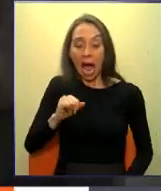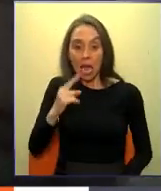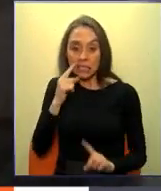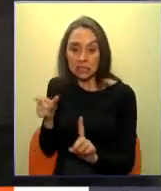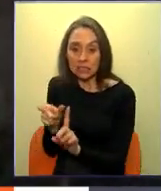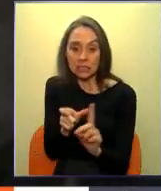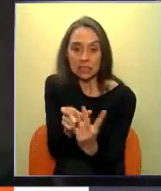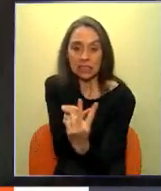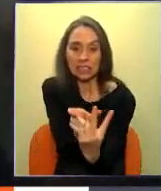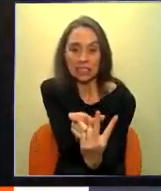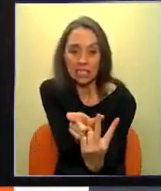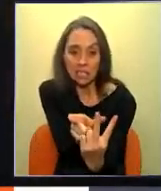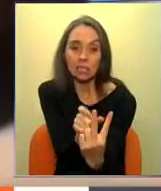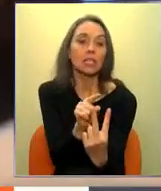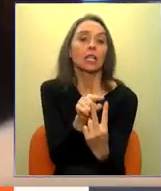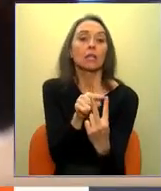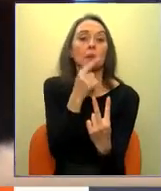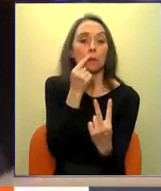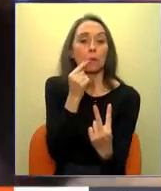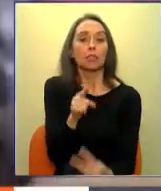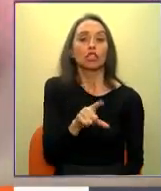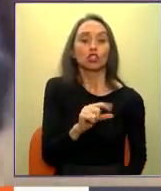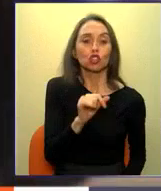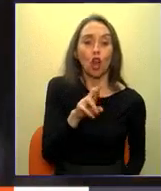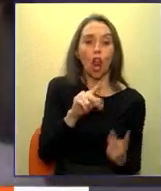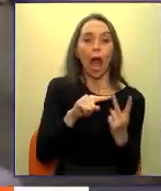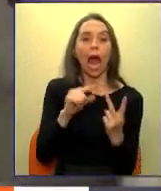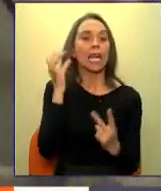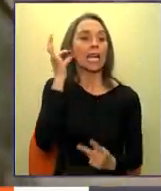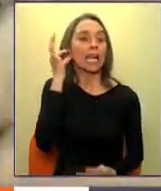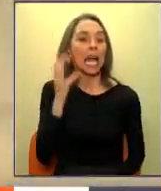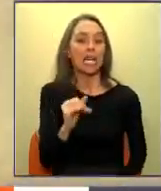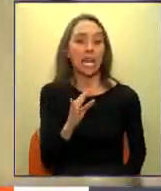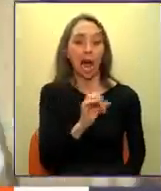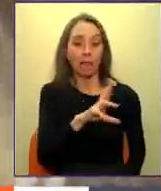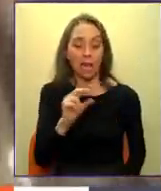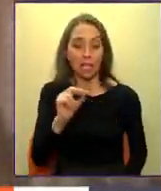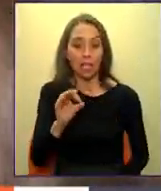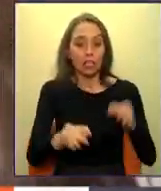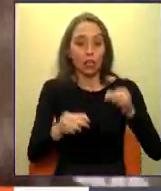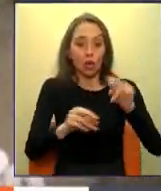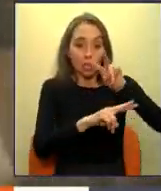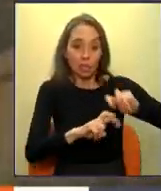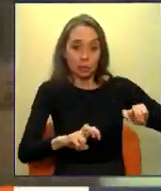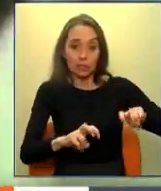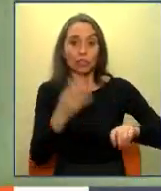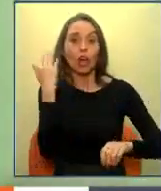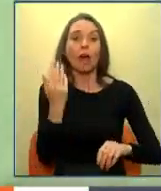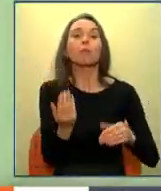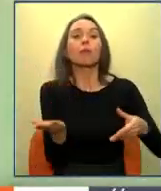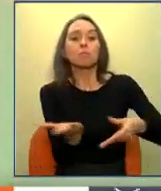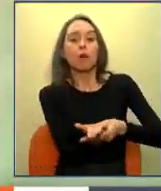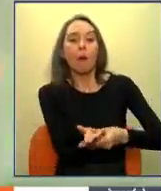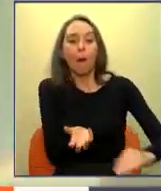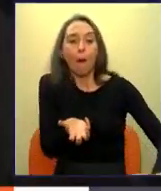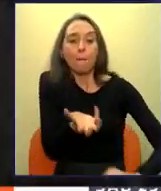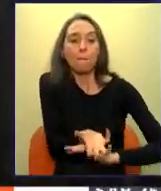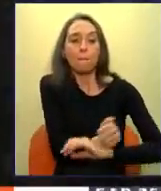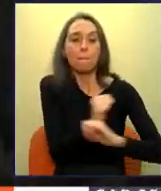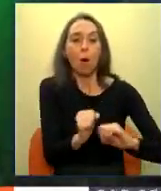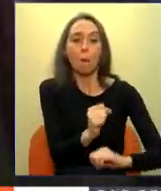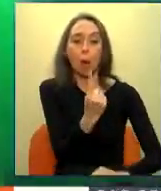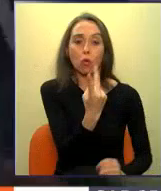Son Francisco Solar y Mónica Caballero, investigados y absueltos por el caso Bombas 1 en 2012, condenados